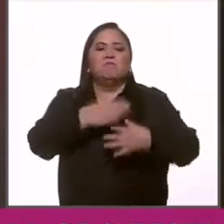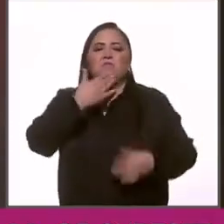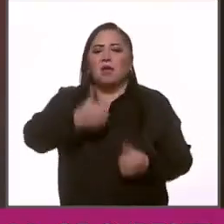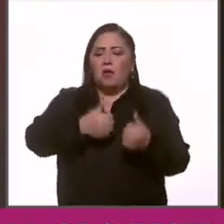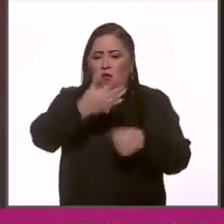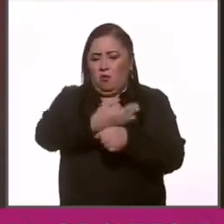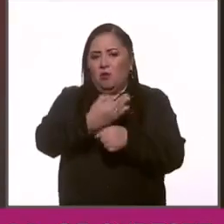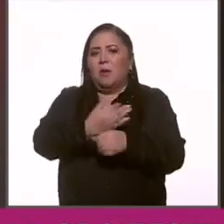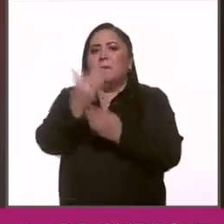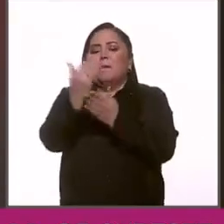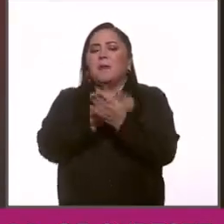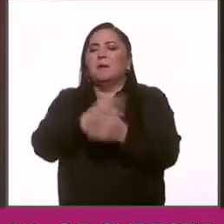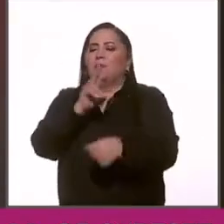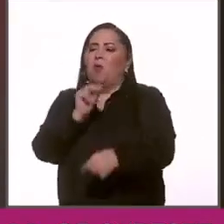vez haya menos impunidad en nuestro país